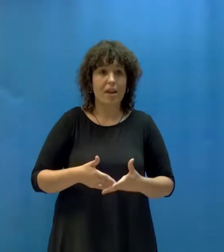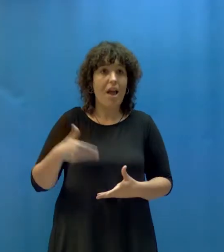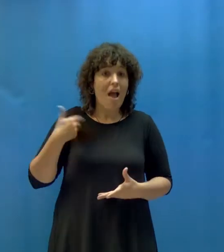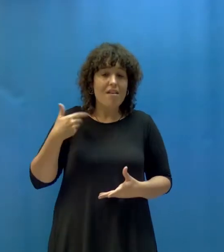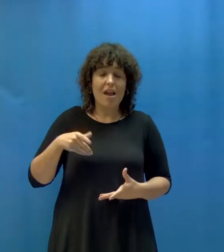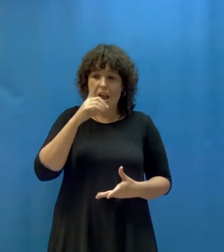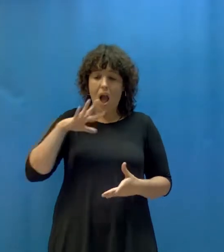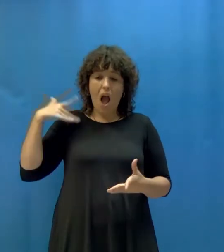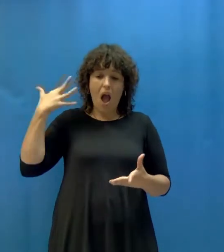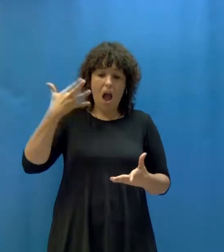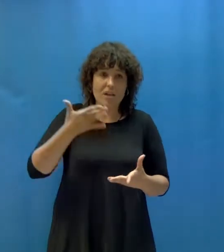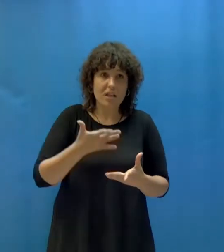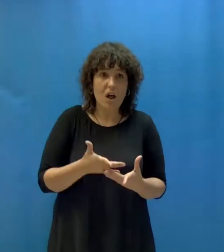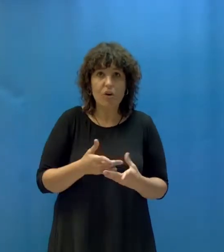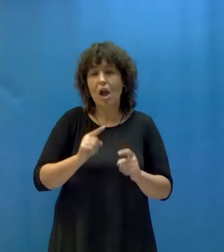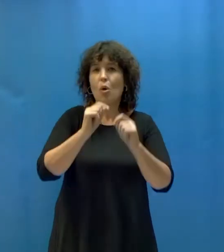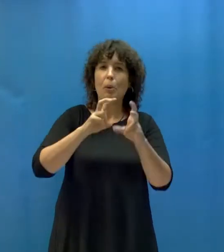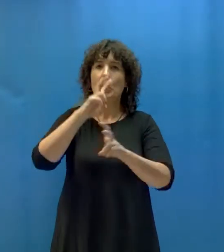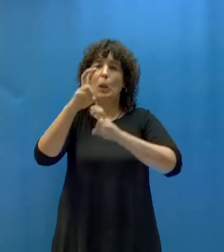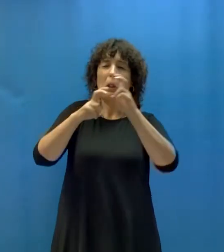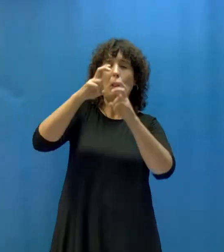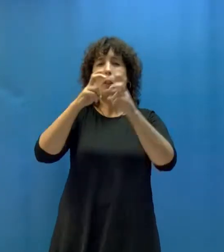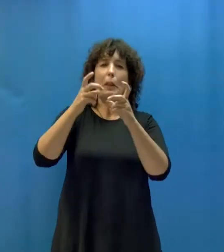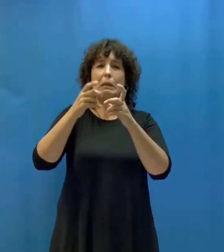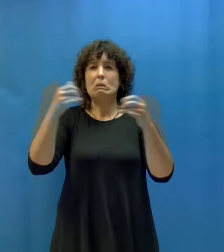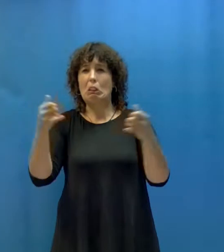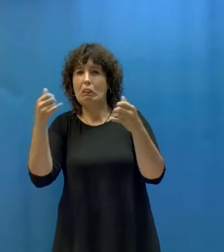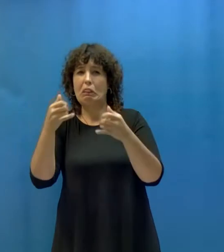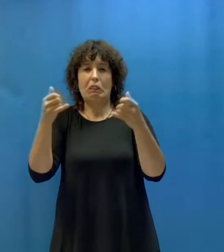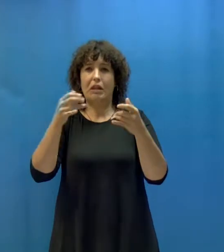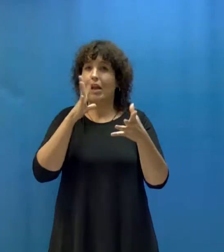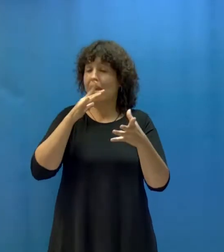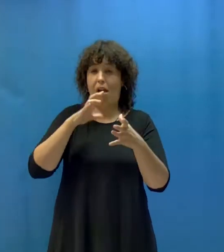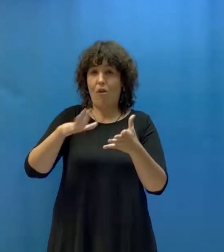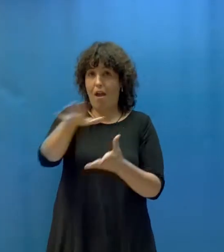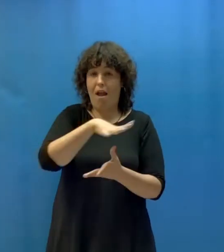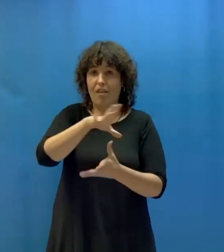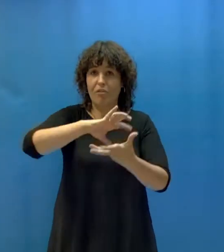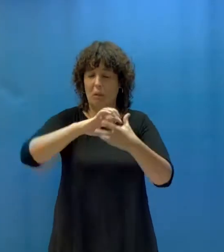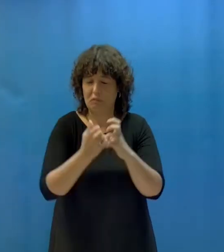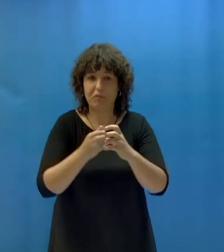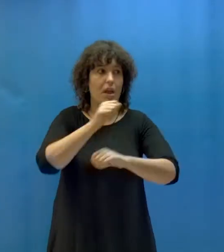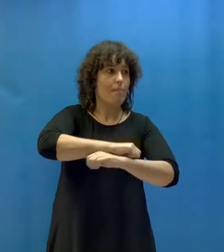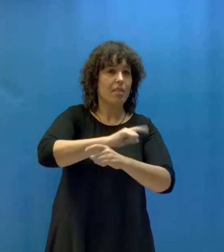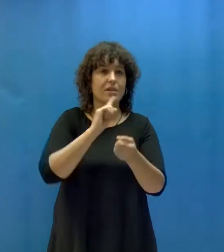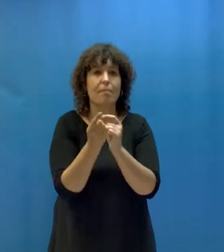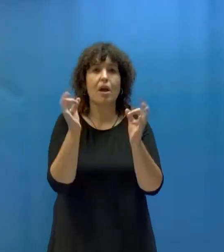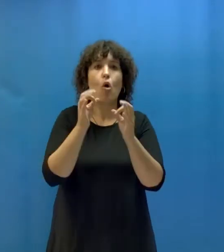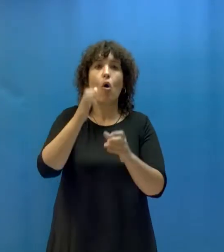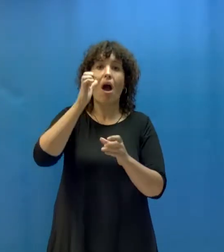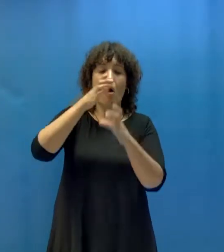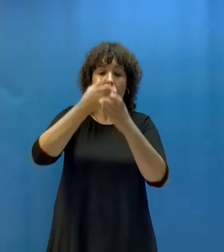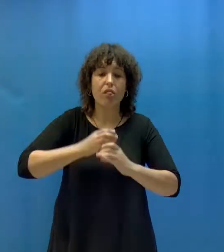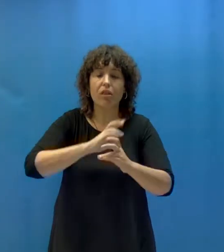se ha parcheado un complejo que hoy en día presenta unas condiciones, como decía, lamentables. Cambiar las ventanas o alguna tubería, como se ha hecho, no